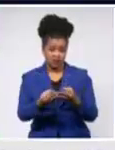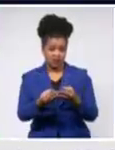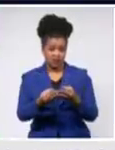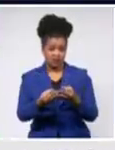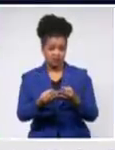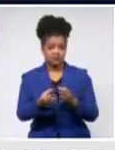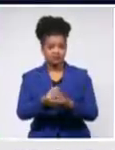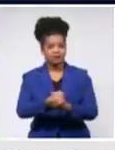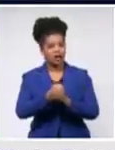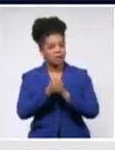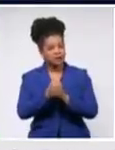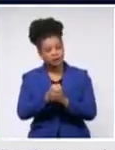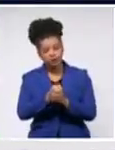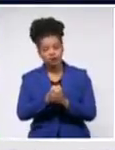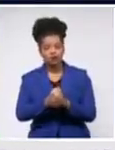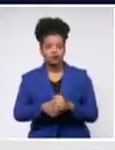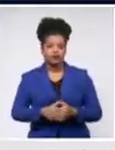amistades